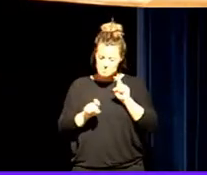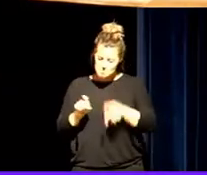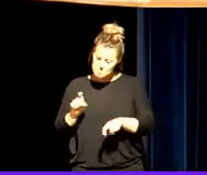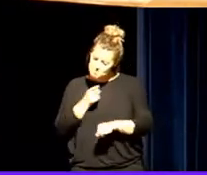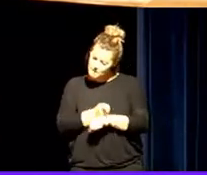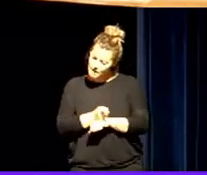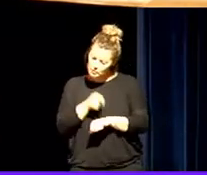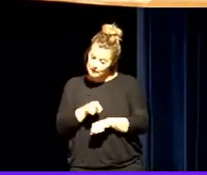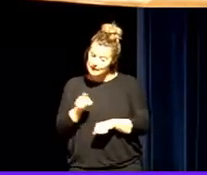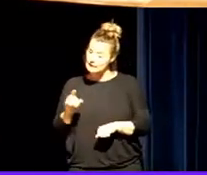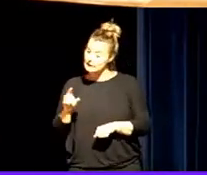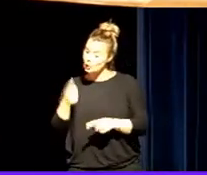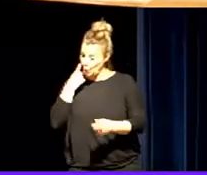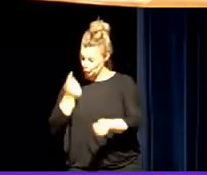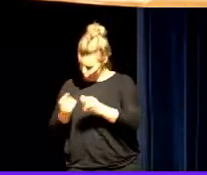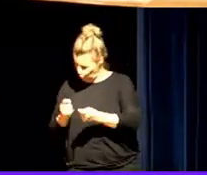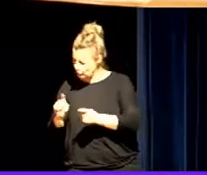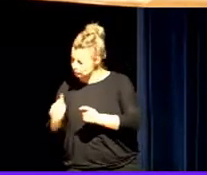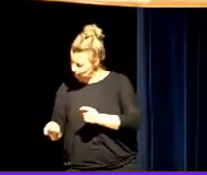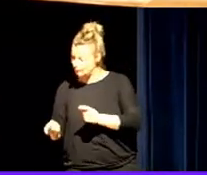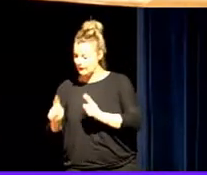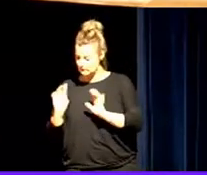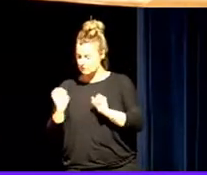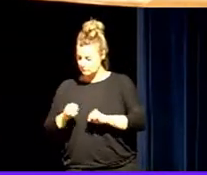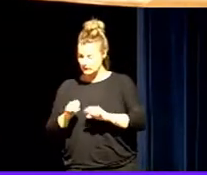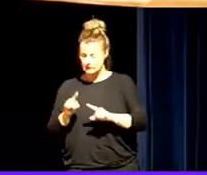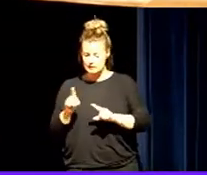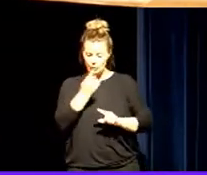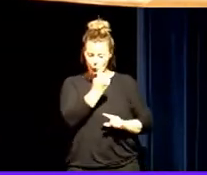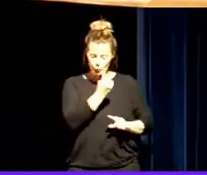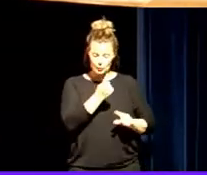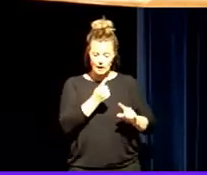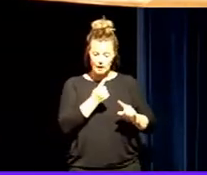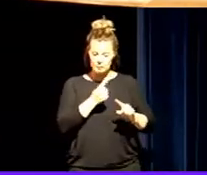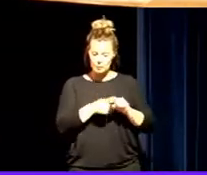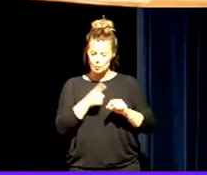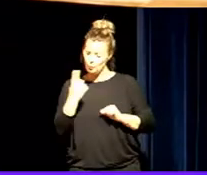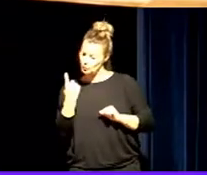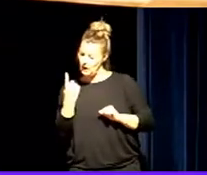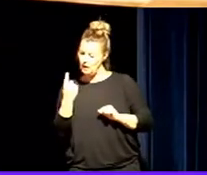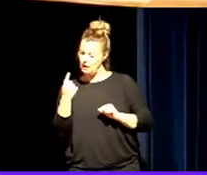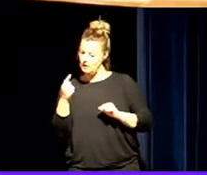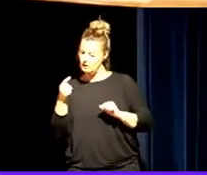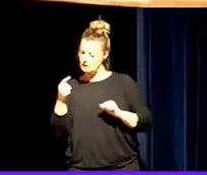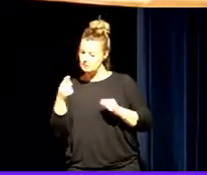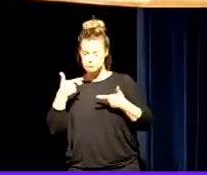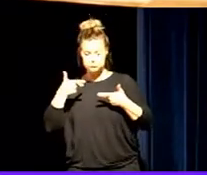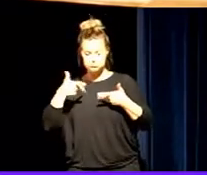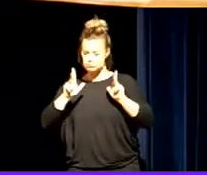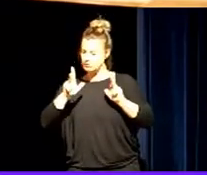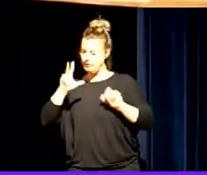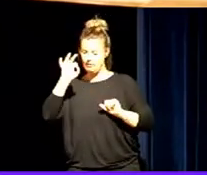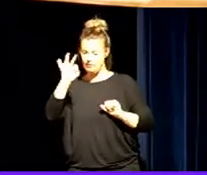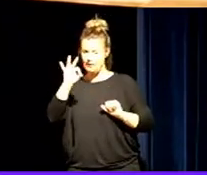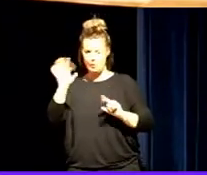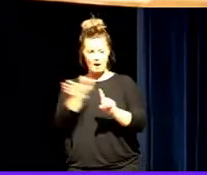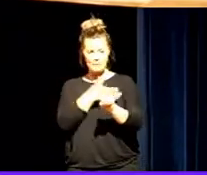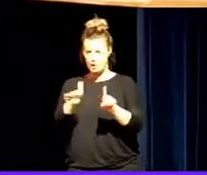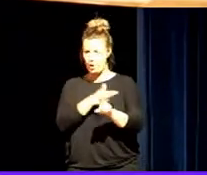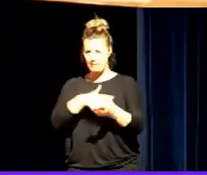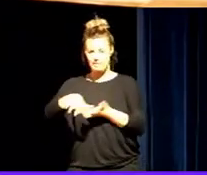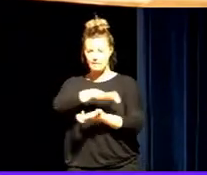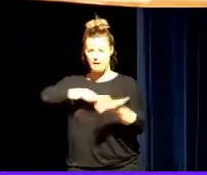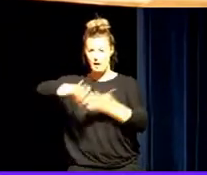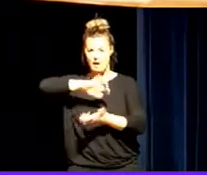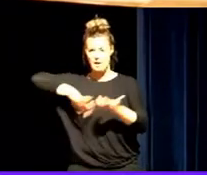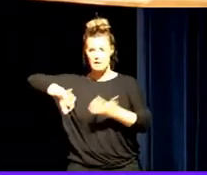que hay control alt, o sea, ¿no? Una por una, tolerancia cero, ¿eh? A la violencia, a las fobias, ¿no? A